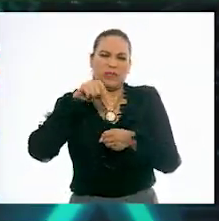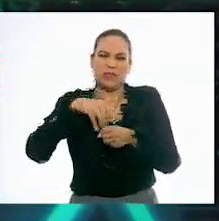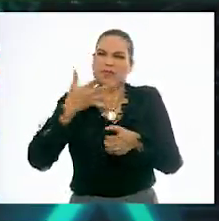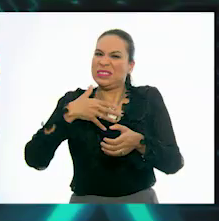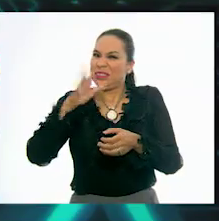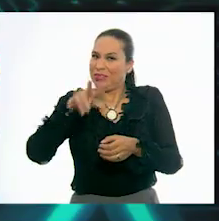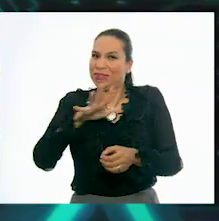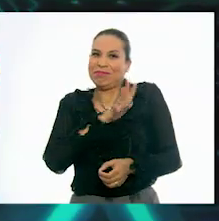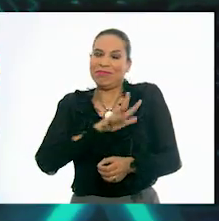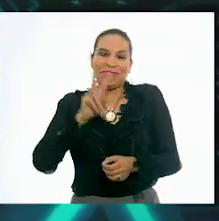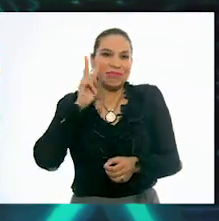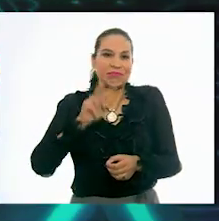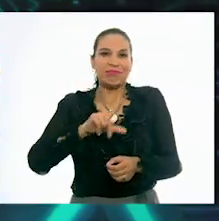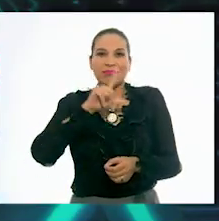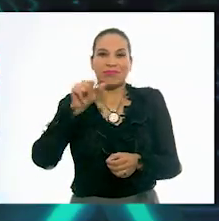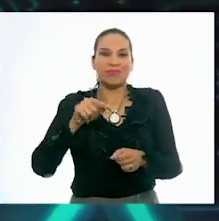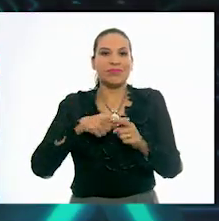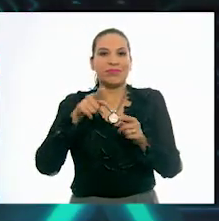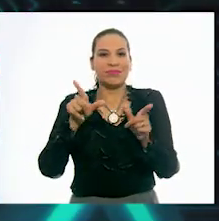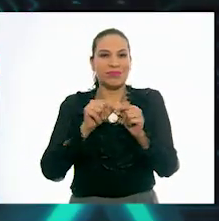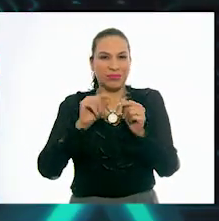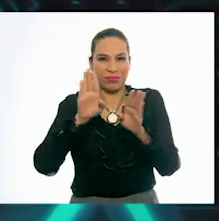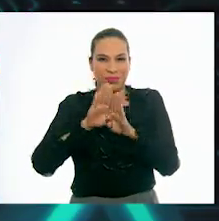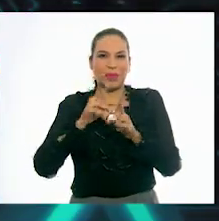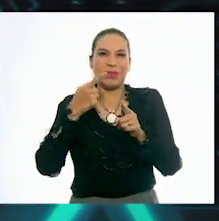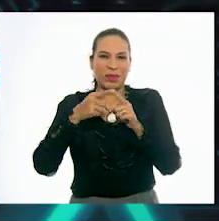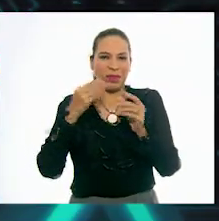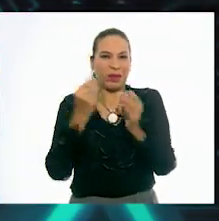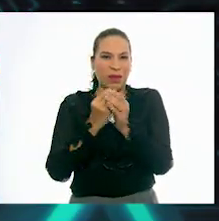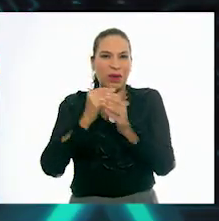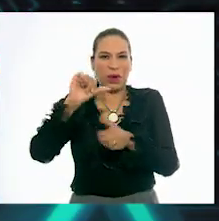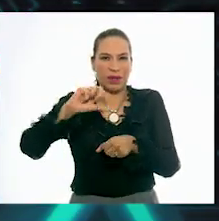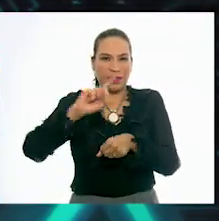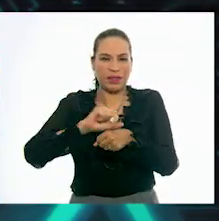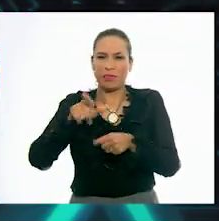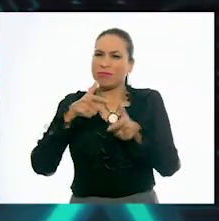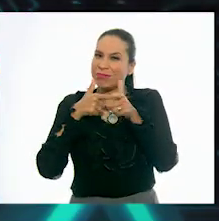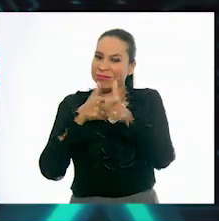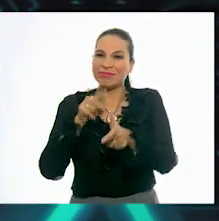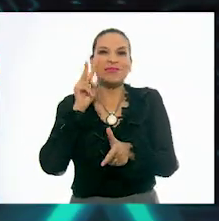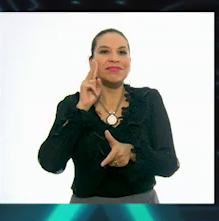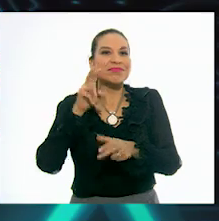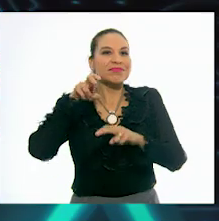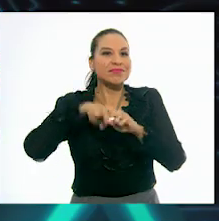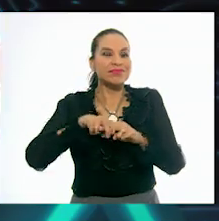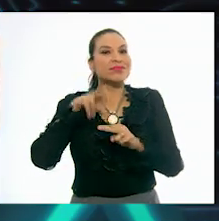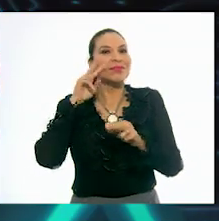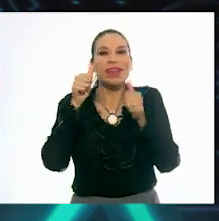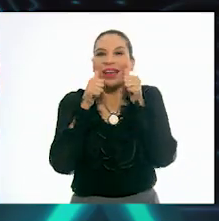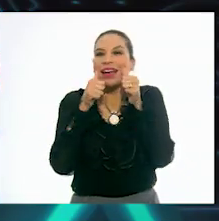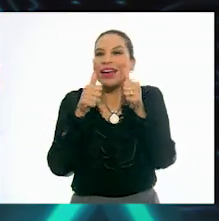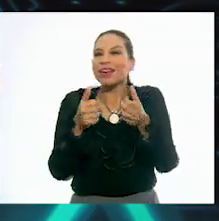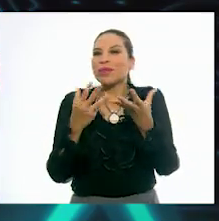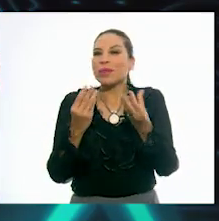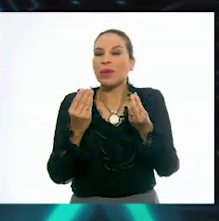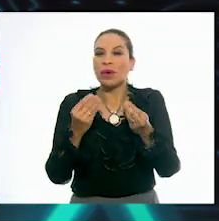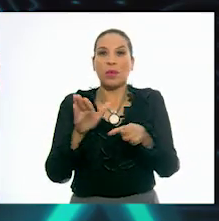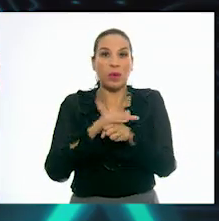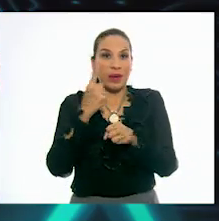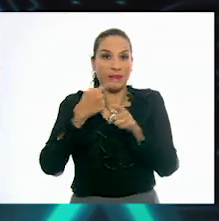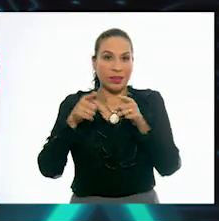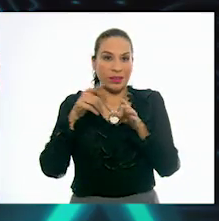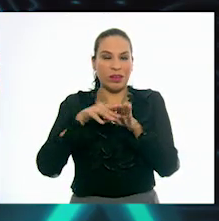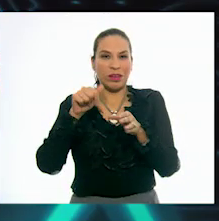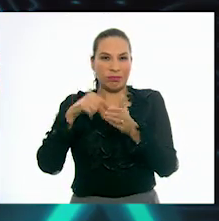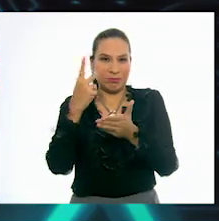increíbles. Después de tu 4ª clase del día, no te muevas de tu lugar y pon muchísima atención porque a través